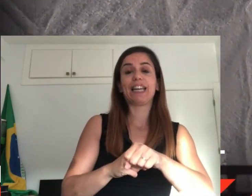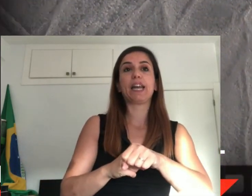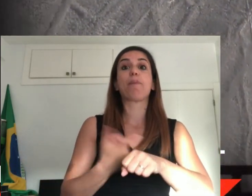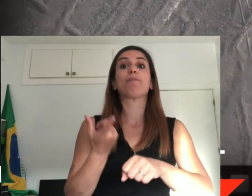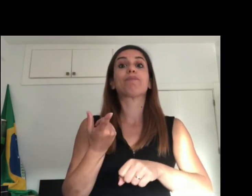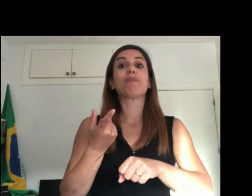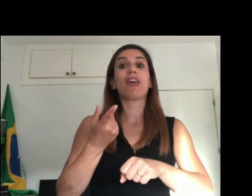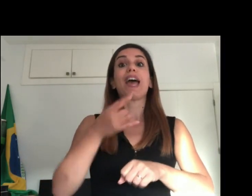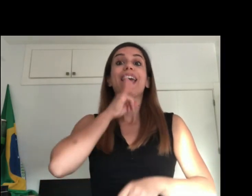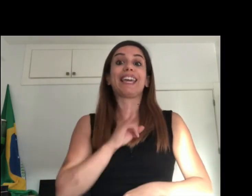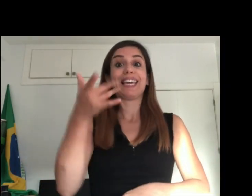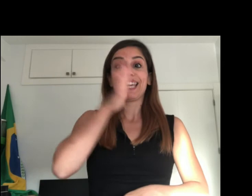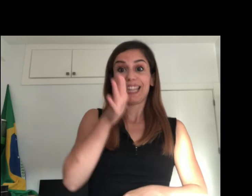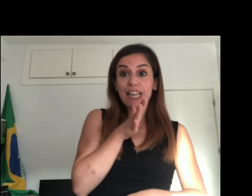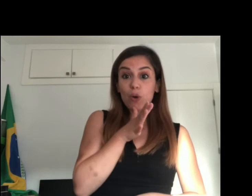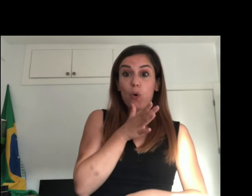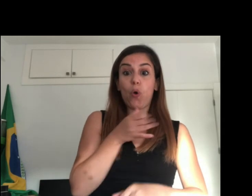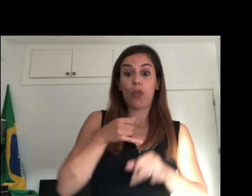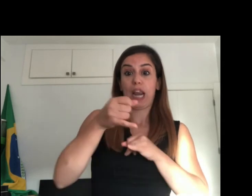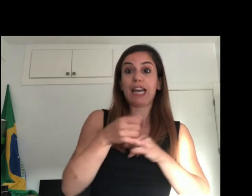Salvar Nazca.